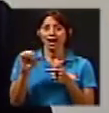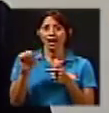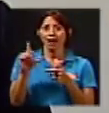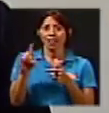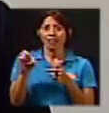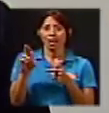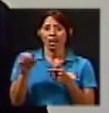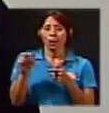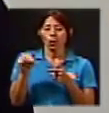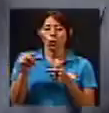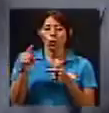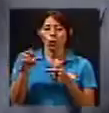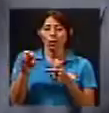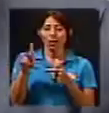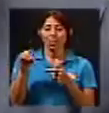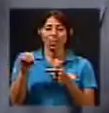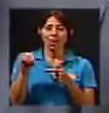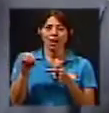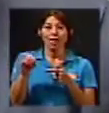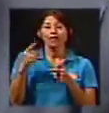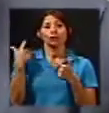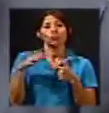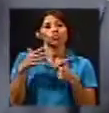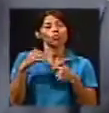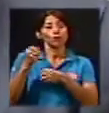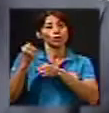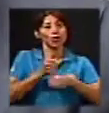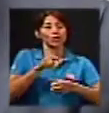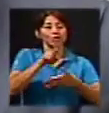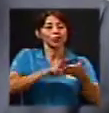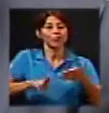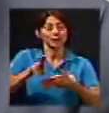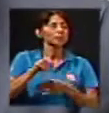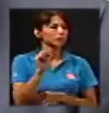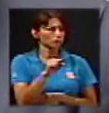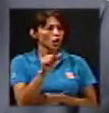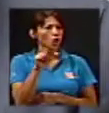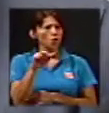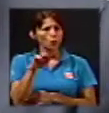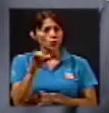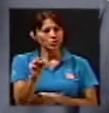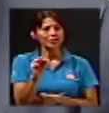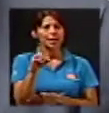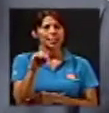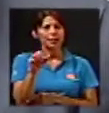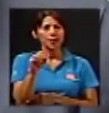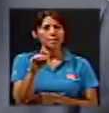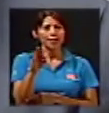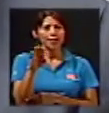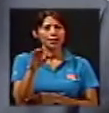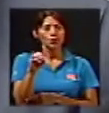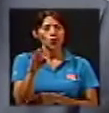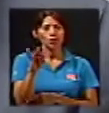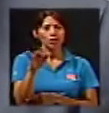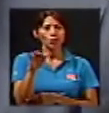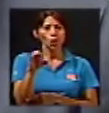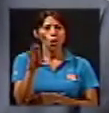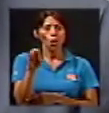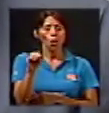de esta universidad. Y Luis Demetrio Tinoco precisamente fue el gran impulsador de la facultad, y él lo llamó en ese